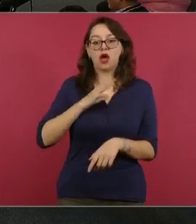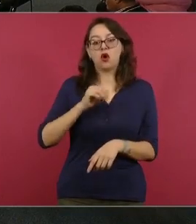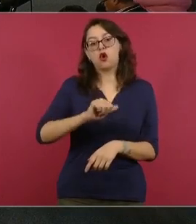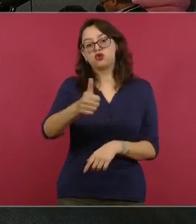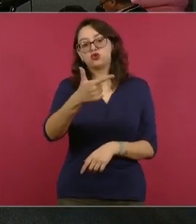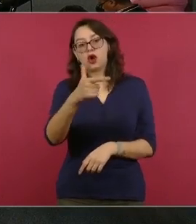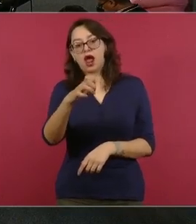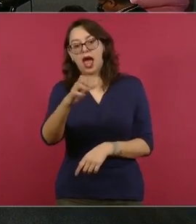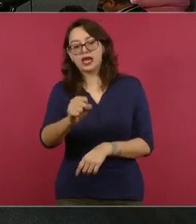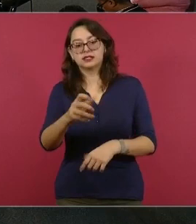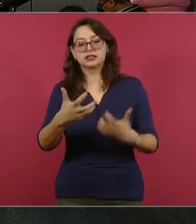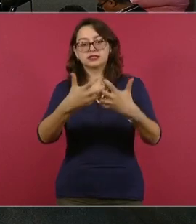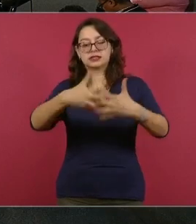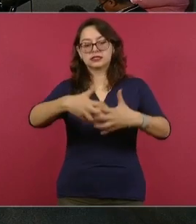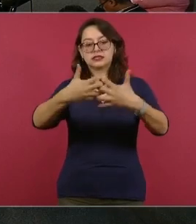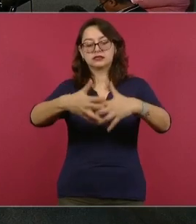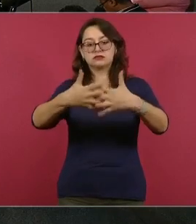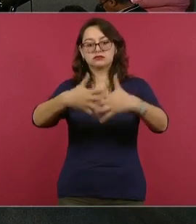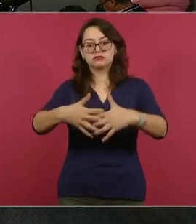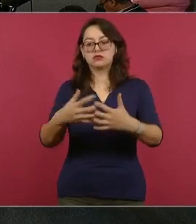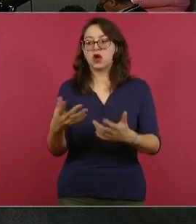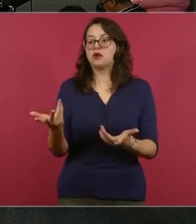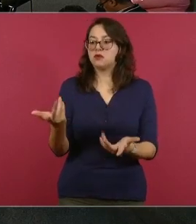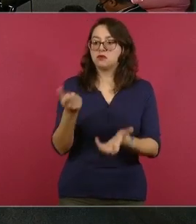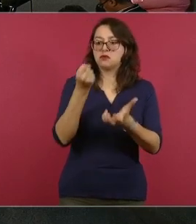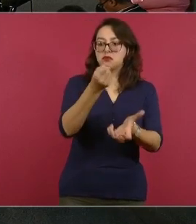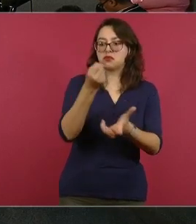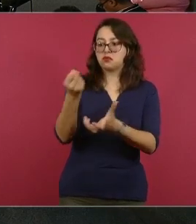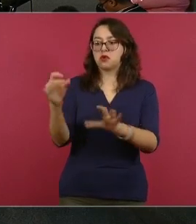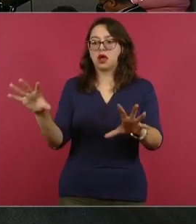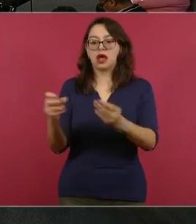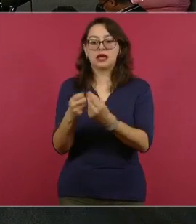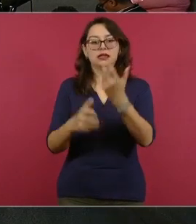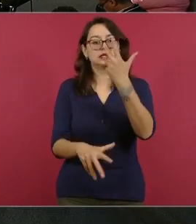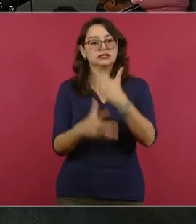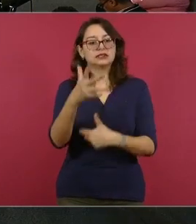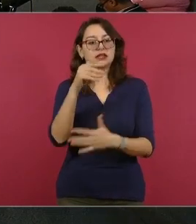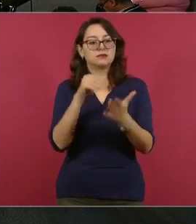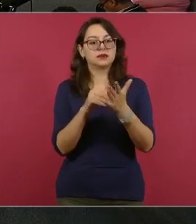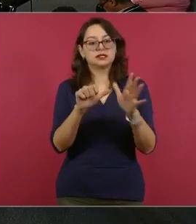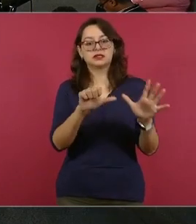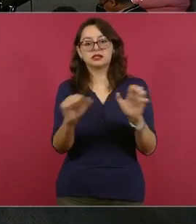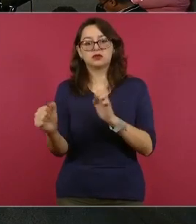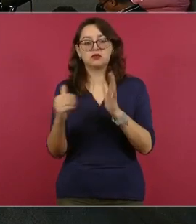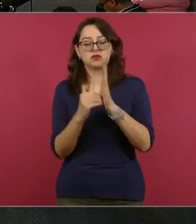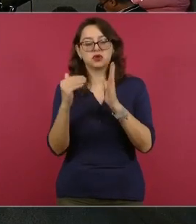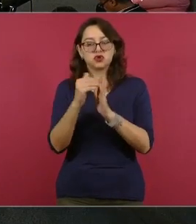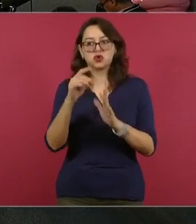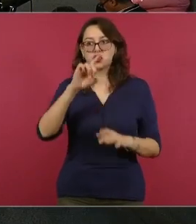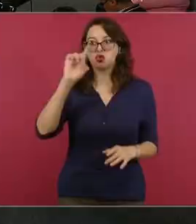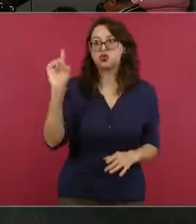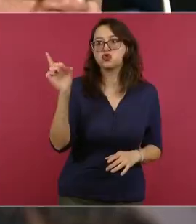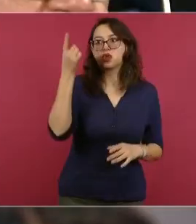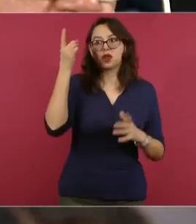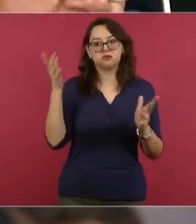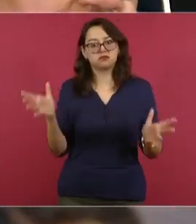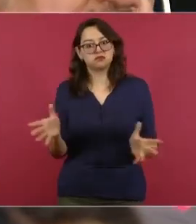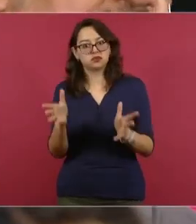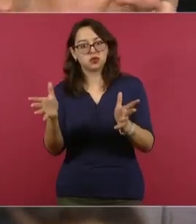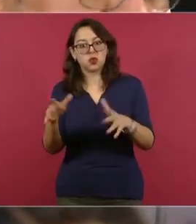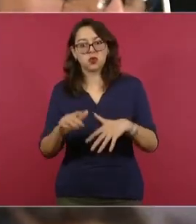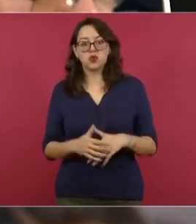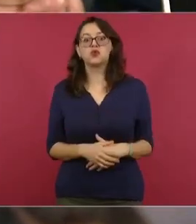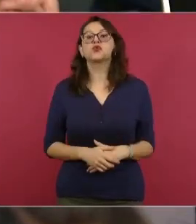Altamira, agregándole que ambas inversiones superan los 15,600 millones de dólares. Preguntarle, presidente, ¿a qué se debe